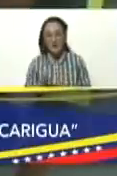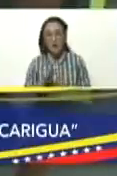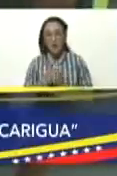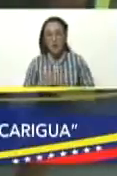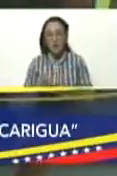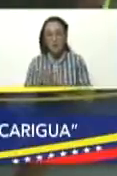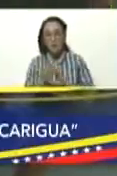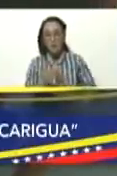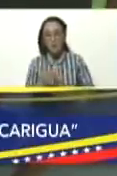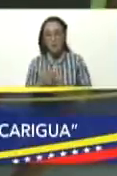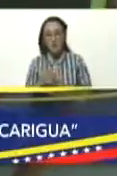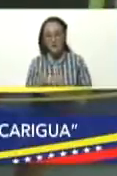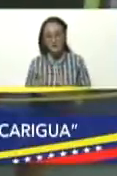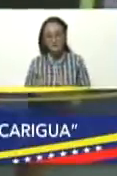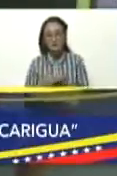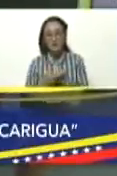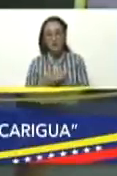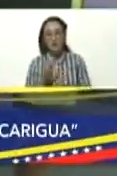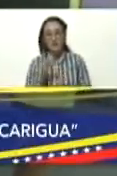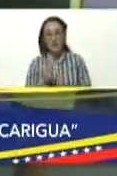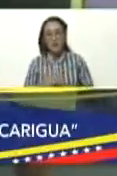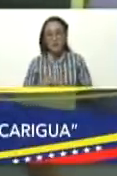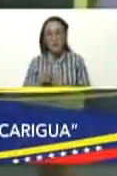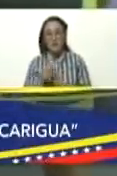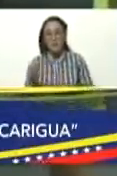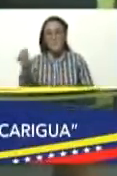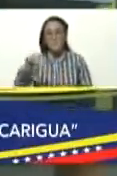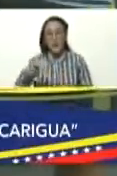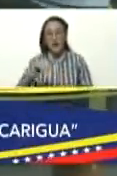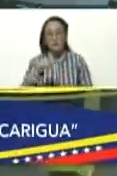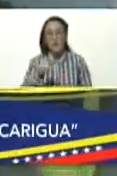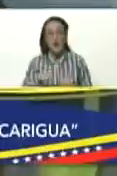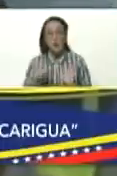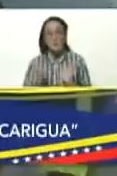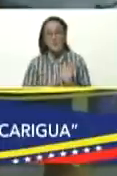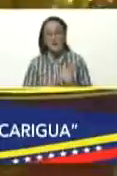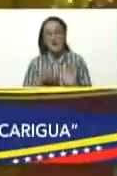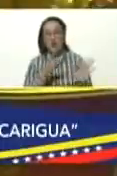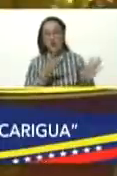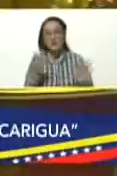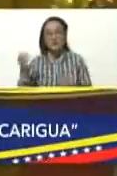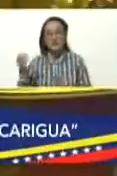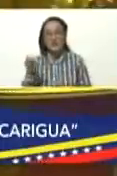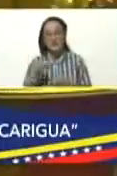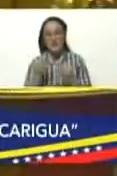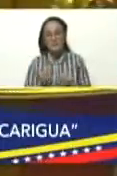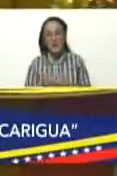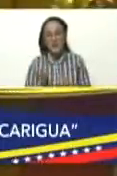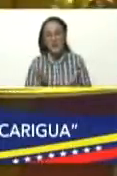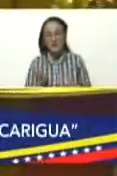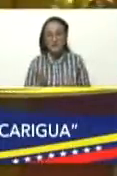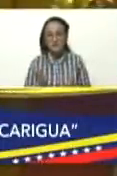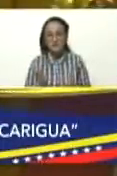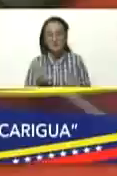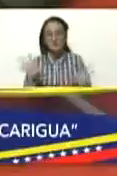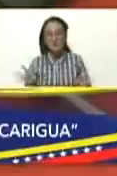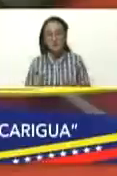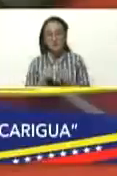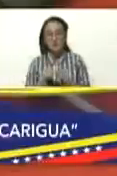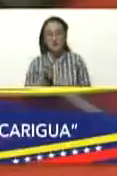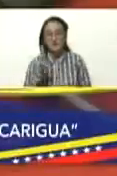para nosotros emprender 3 comunidades más para completar 900 familias aproximadamente y un total